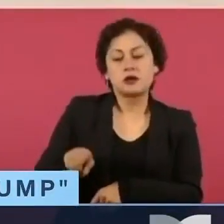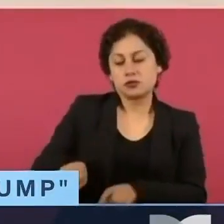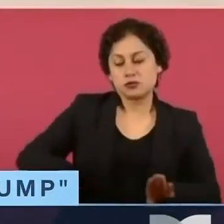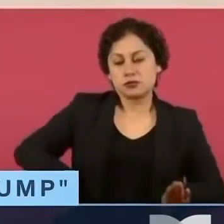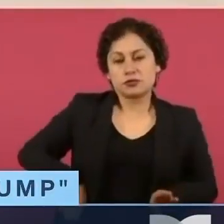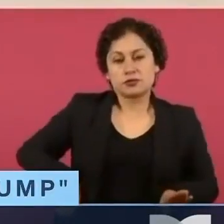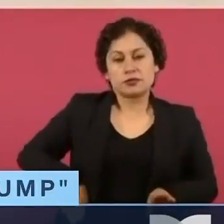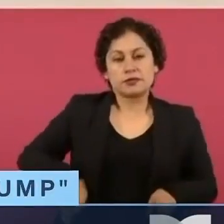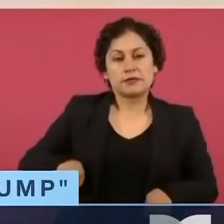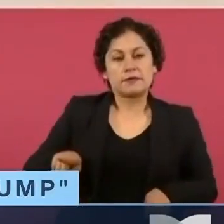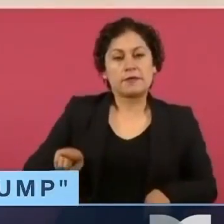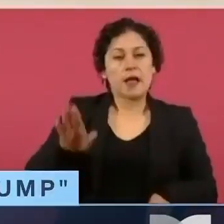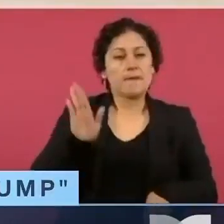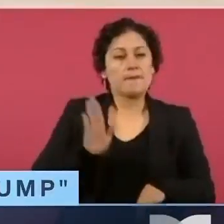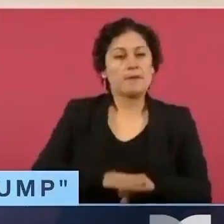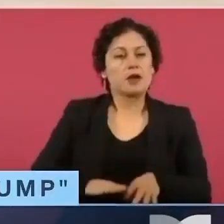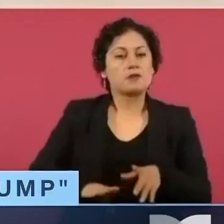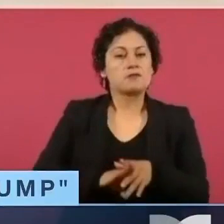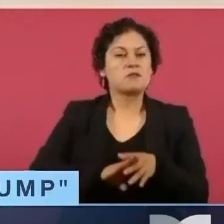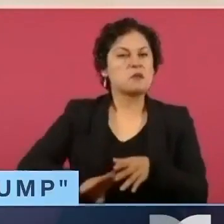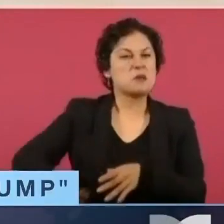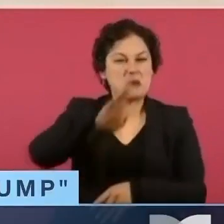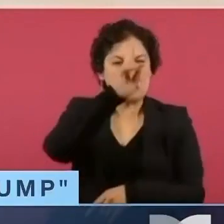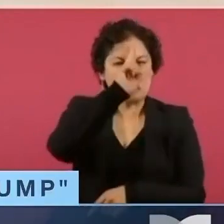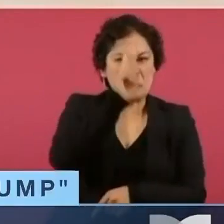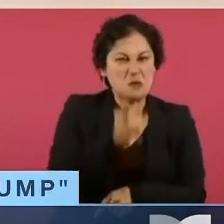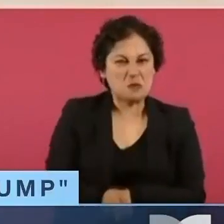antimigrante que Trump.